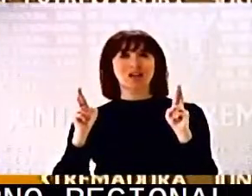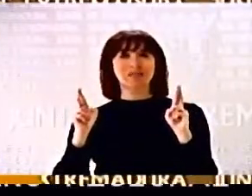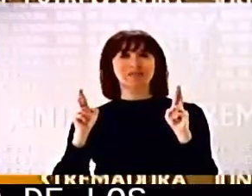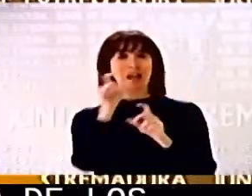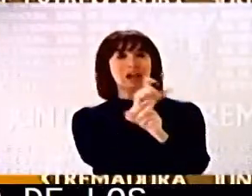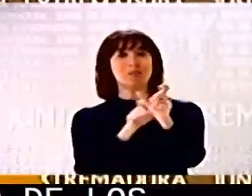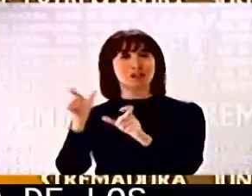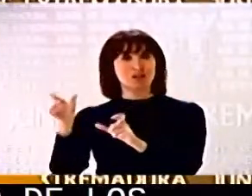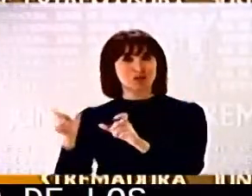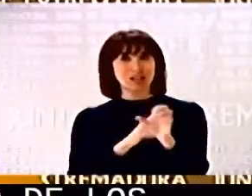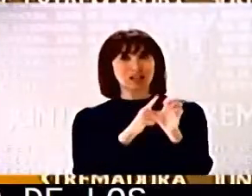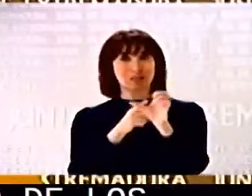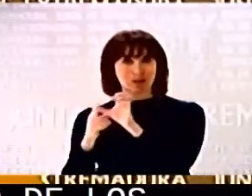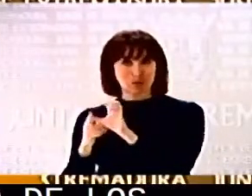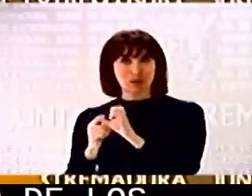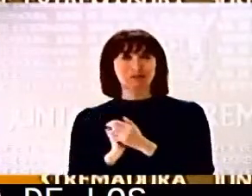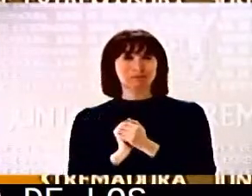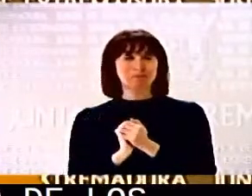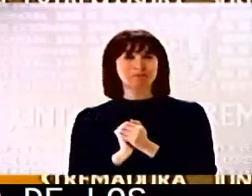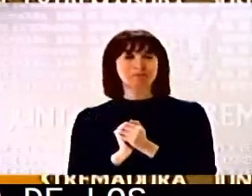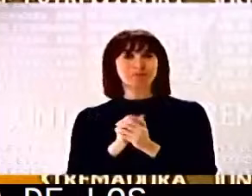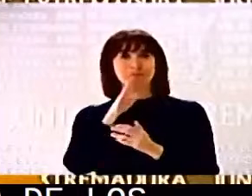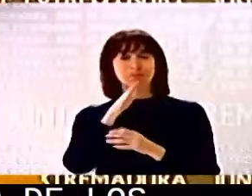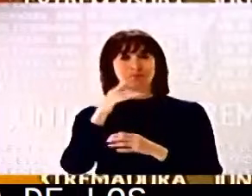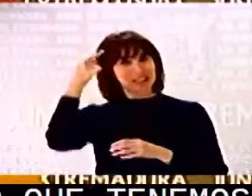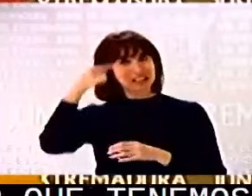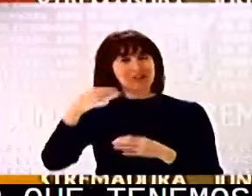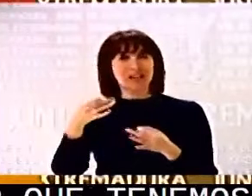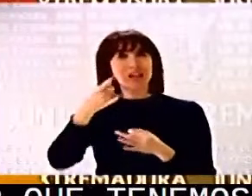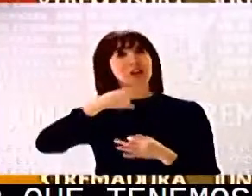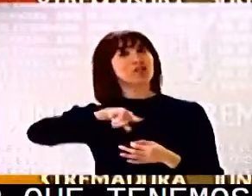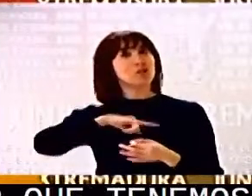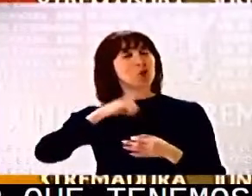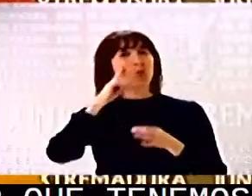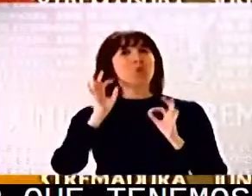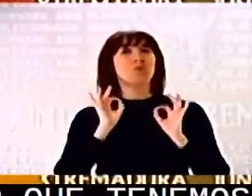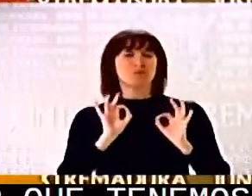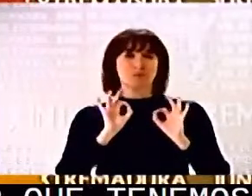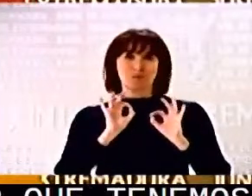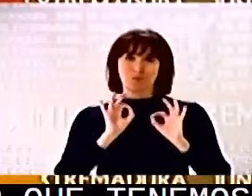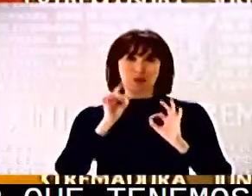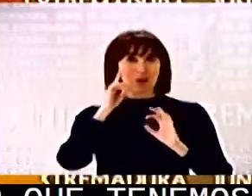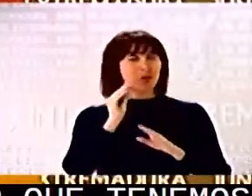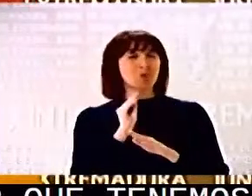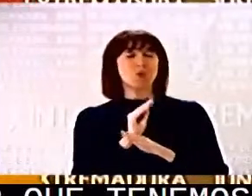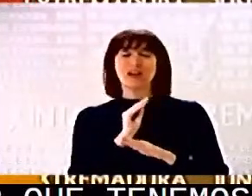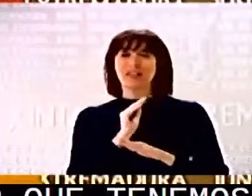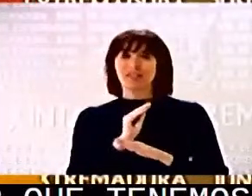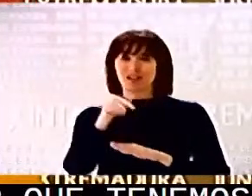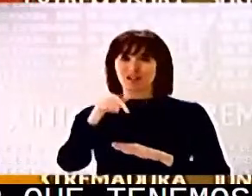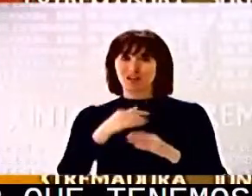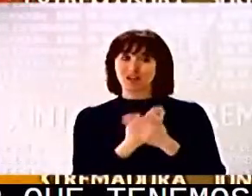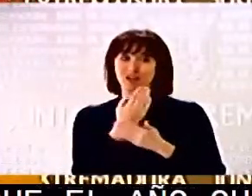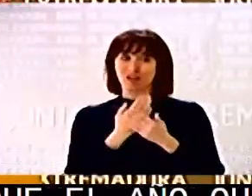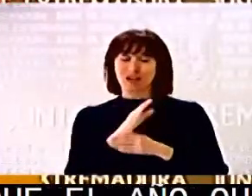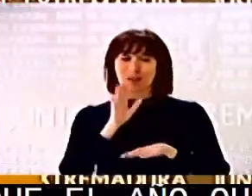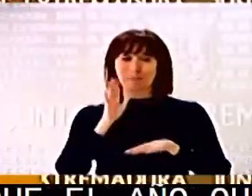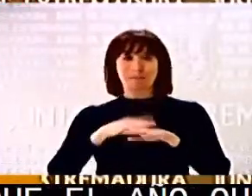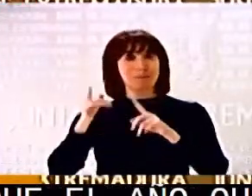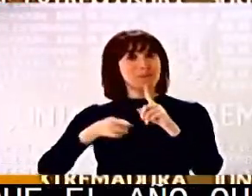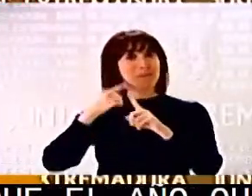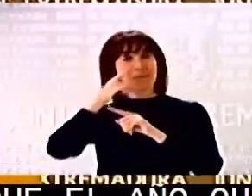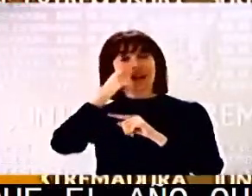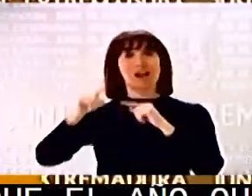extremeños y de las extremeñas, a saber que tenemos que ser prudentes en estos días para que el año que viene no nos falte nadie